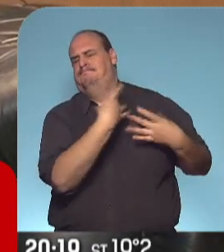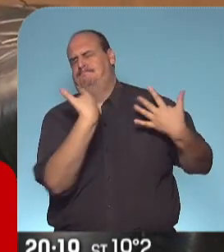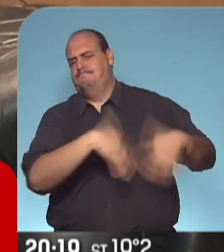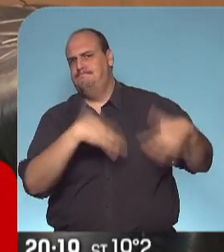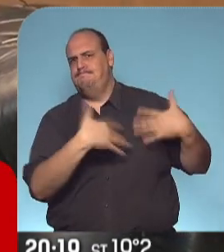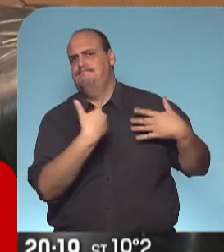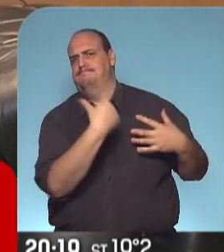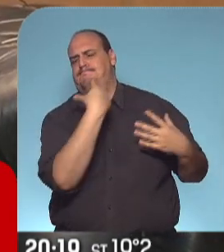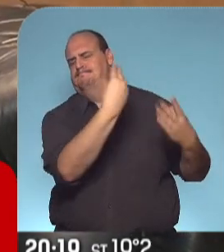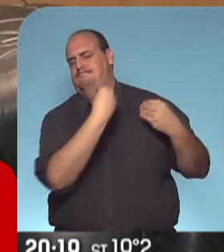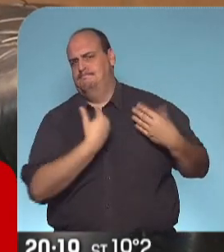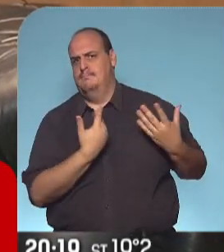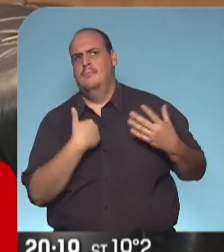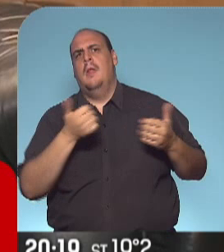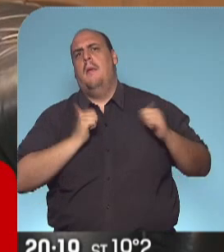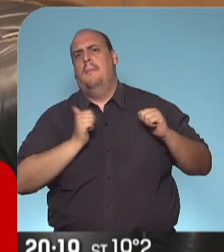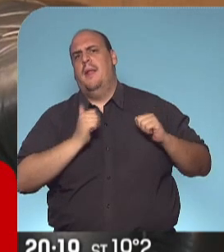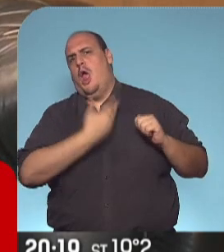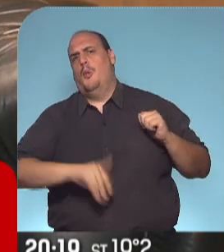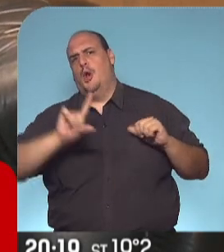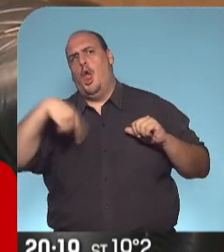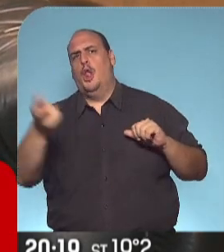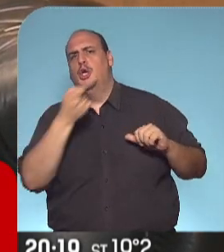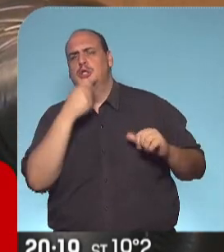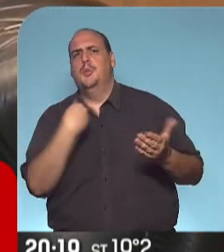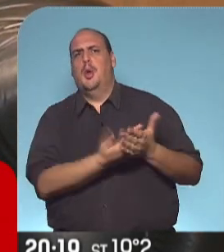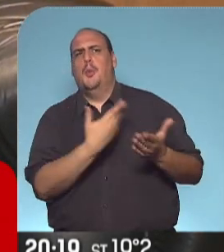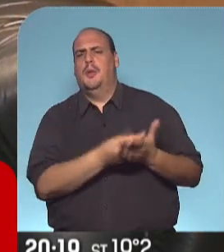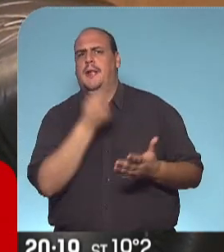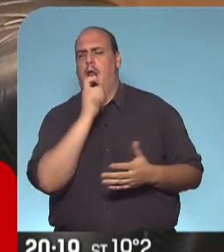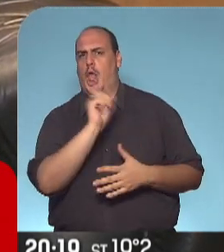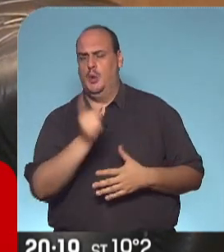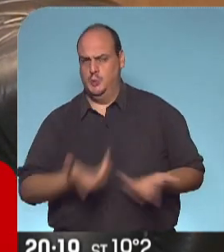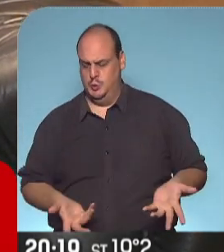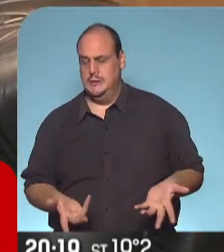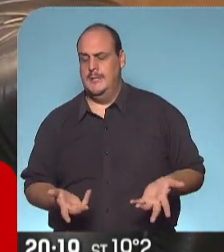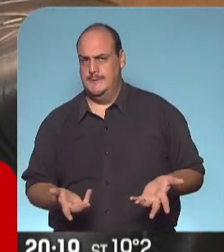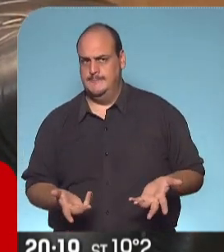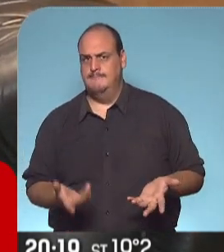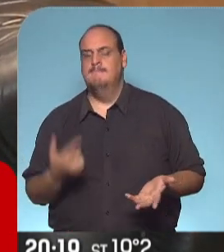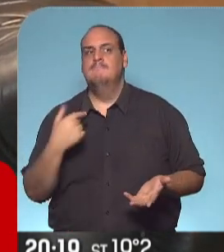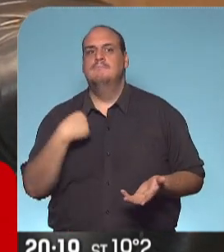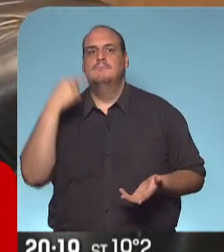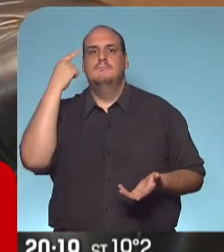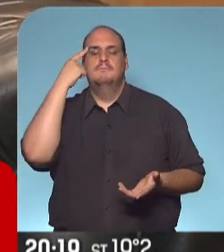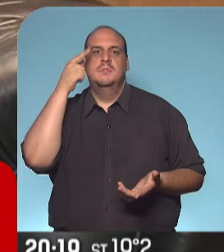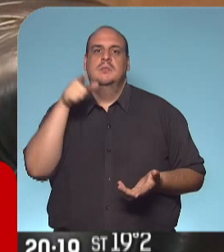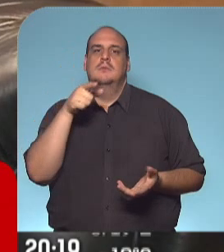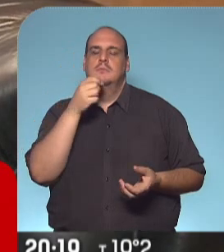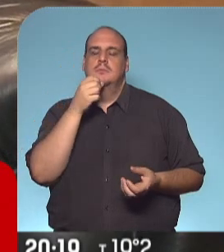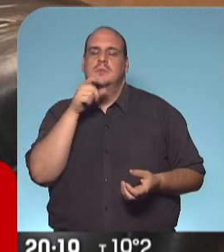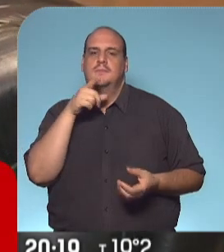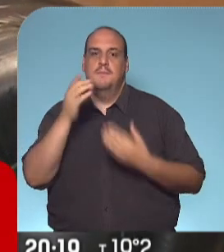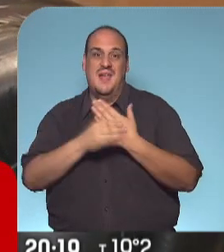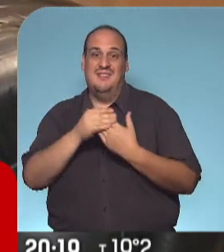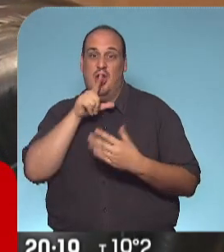eran capaces de esperar otro gobierno si este gobierno no lo satisfacía. La verdad, particularmente prefiero que critiquen al ministro y que no, como